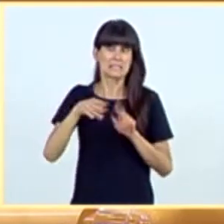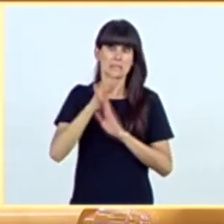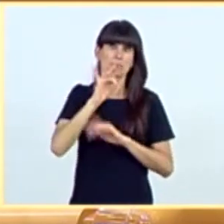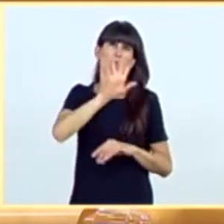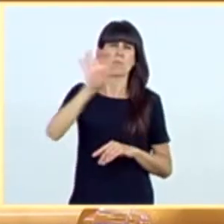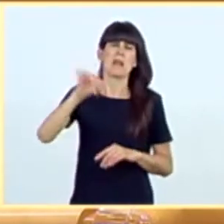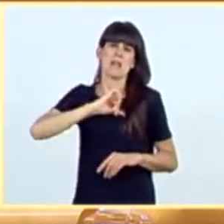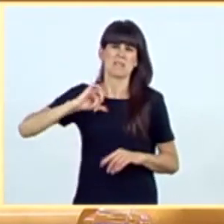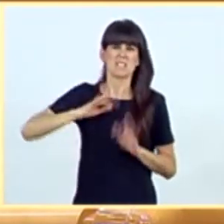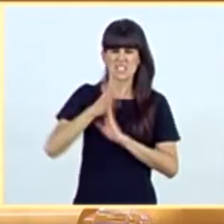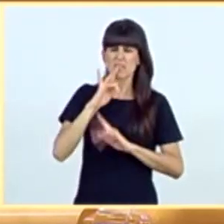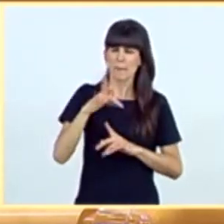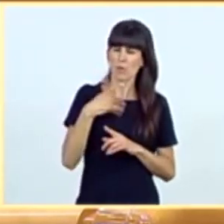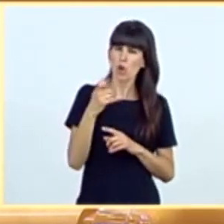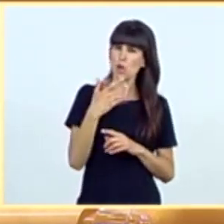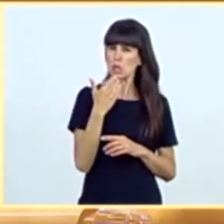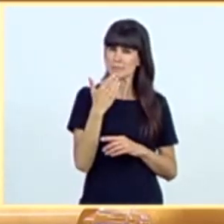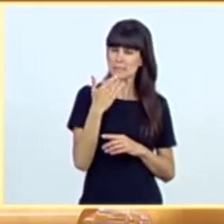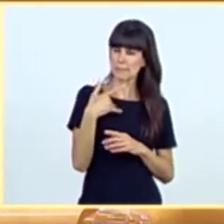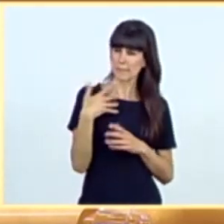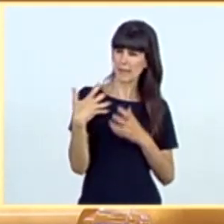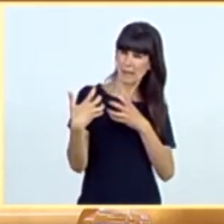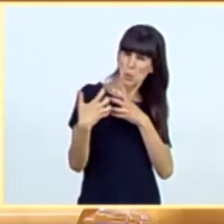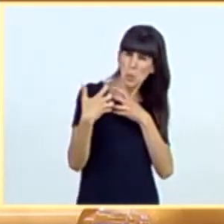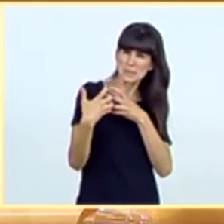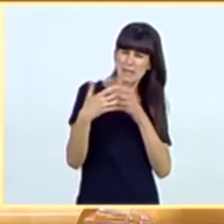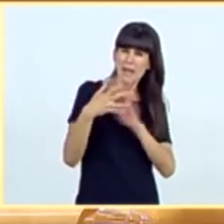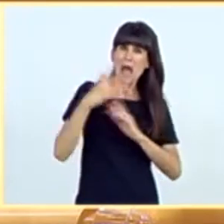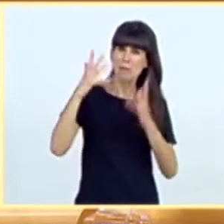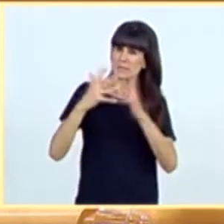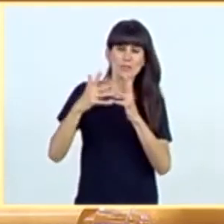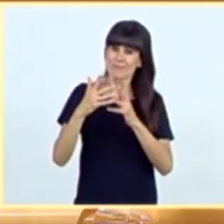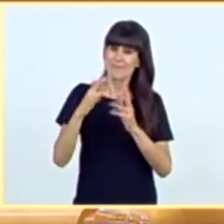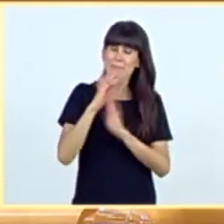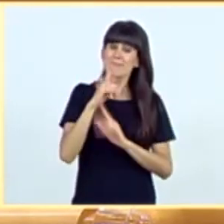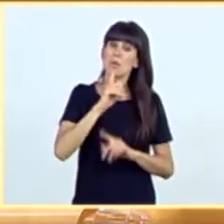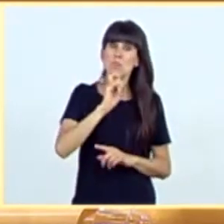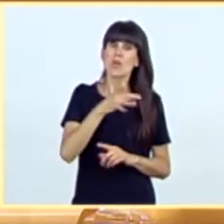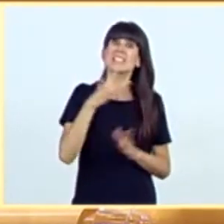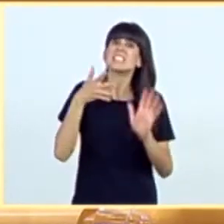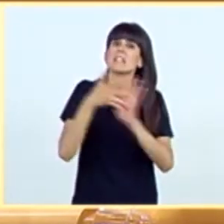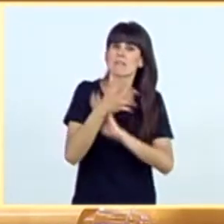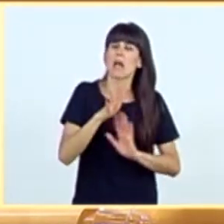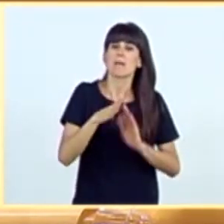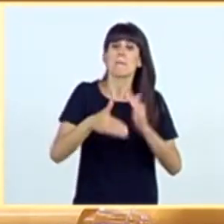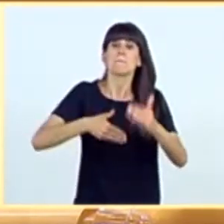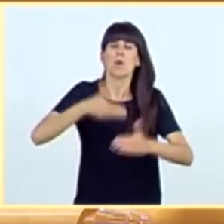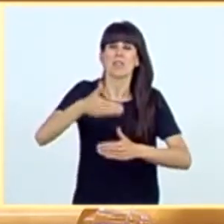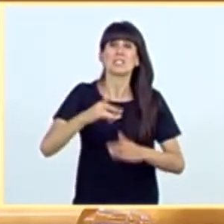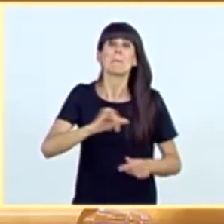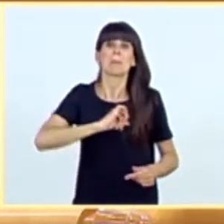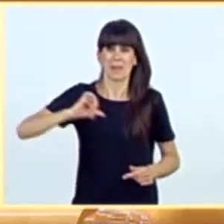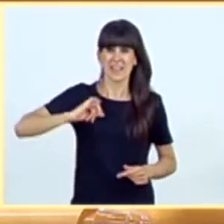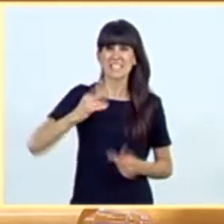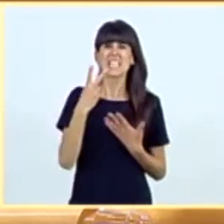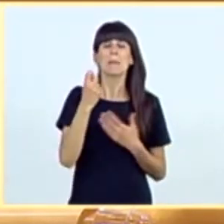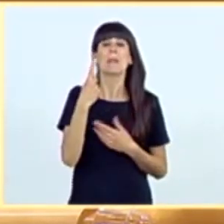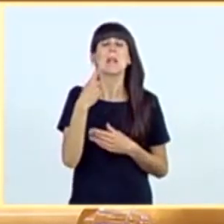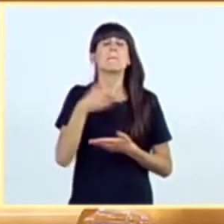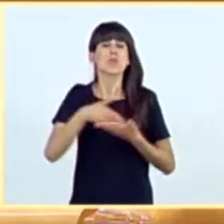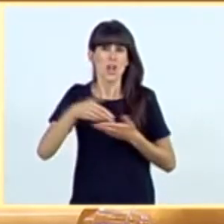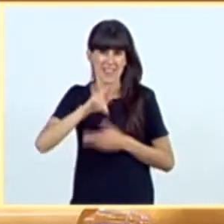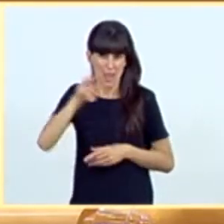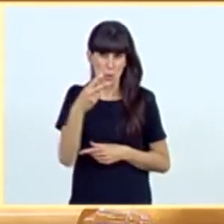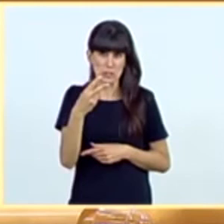una guerra entre administraciones. Es lo que ha significado el proceso de privatización, los 7.000 millones de euros de recortes en sanidad, los